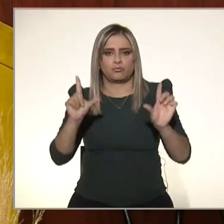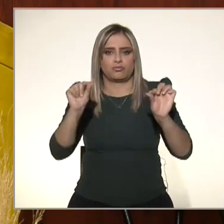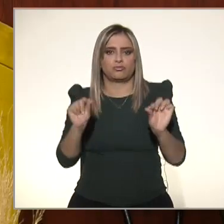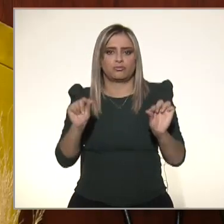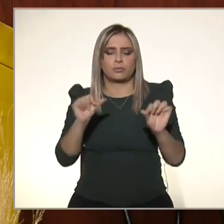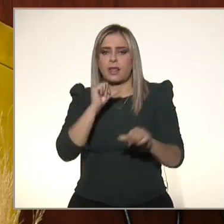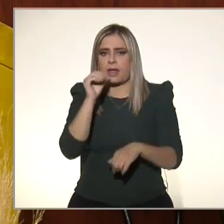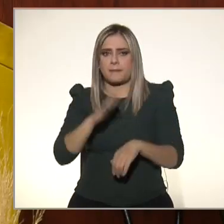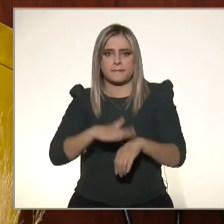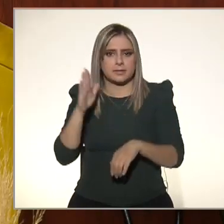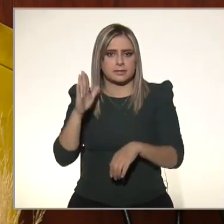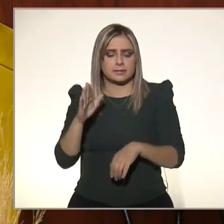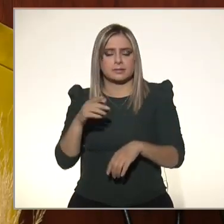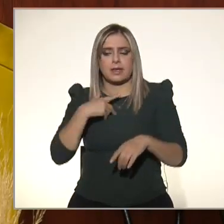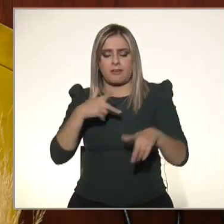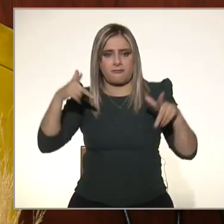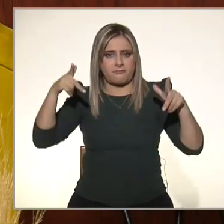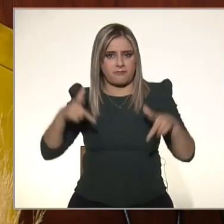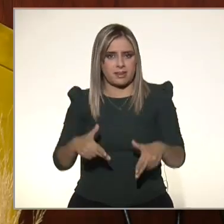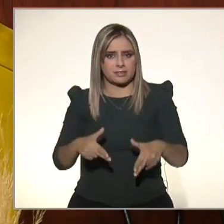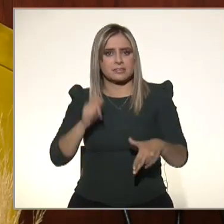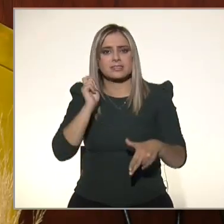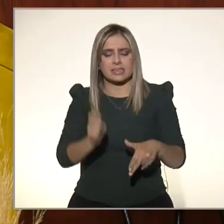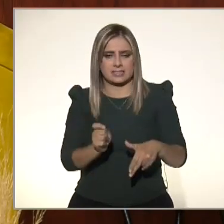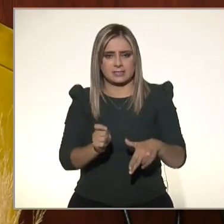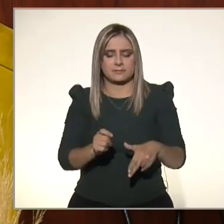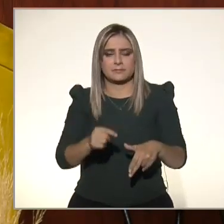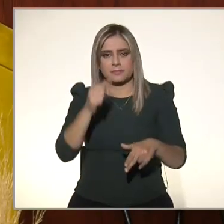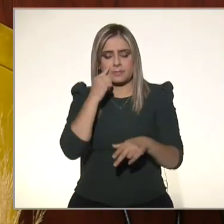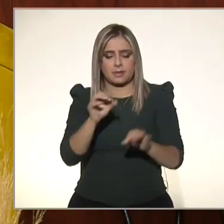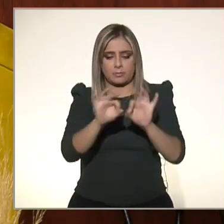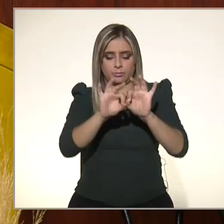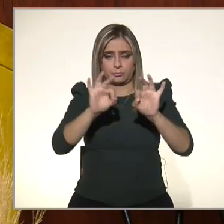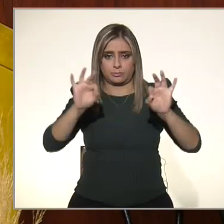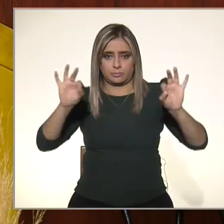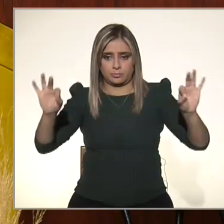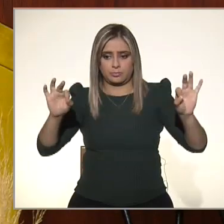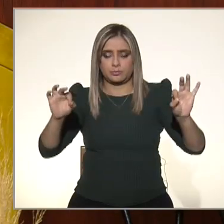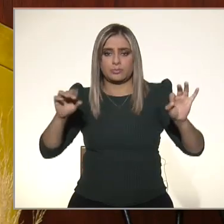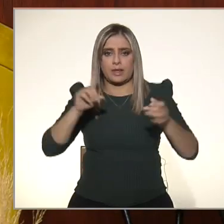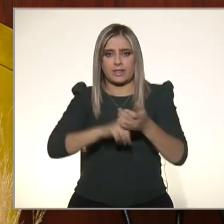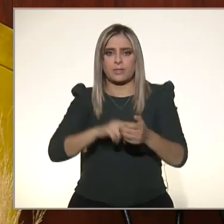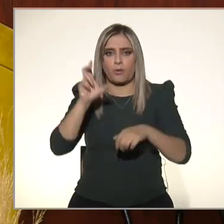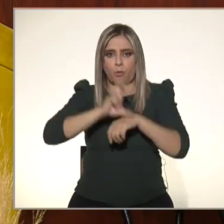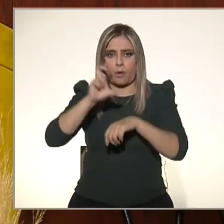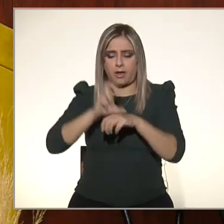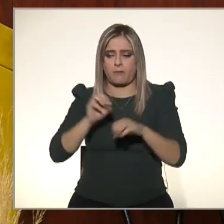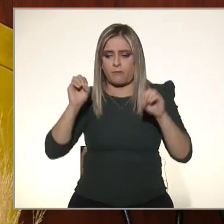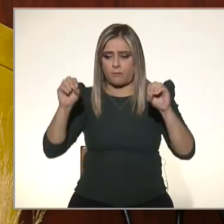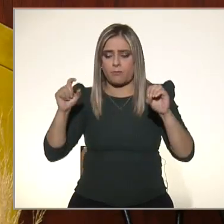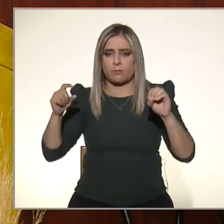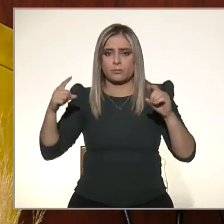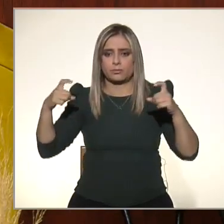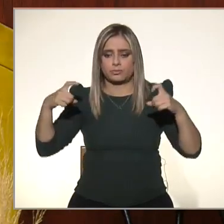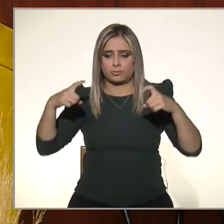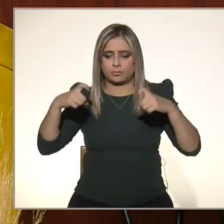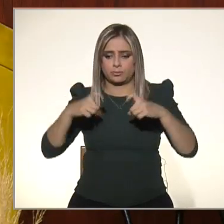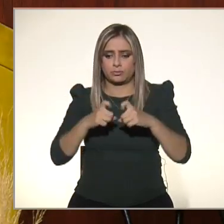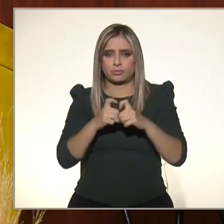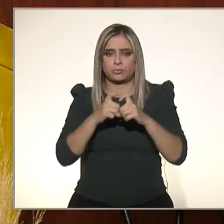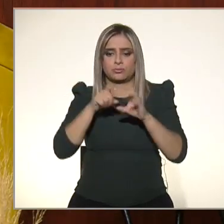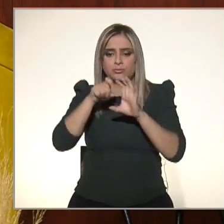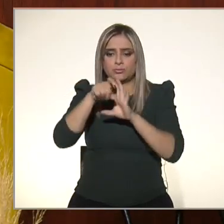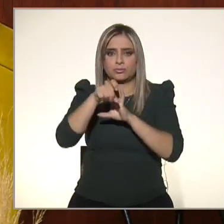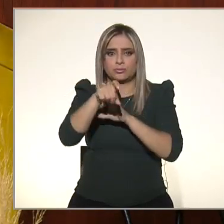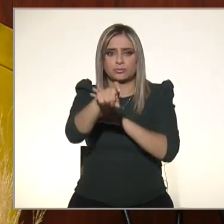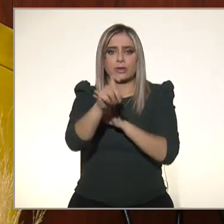decir, lo que hacemos con la vasectomía es que los espermatozoides que se forman en los testículos no pasen y ya.